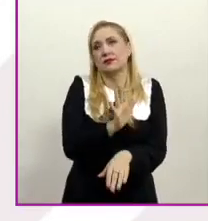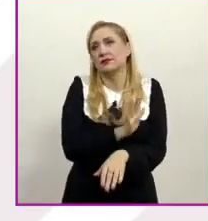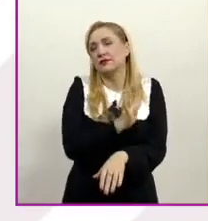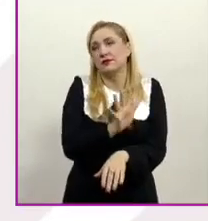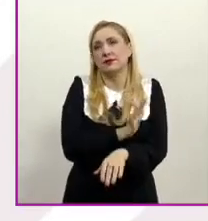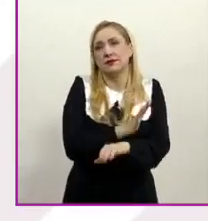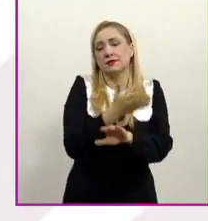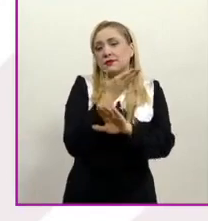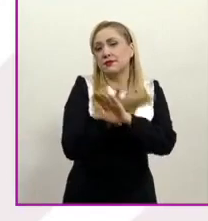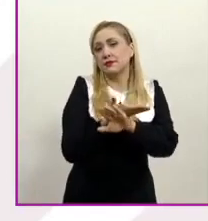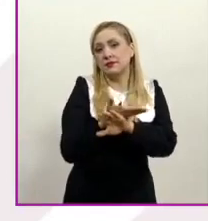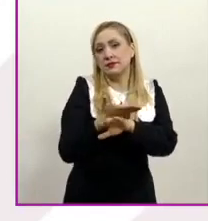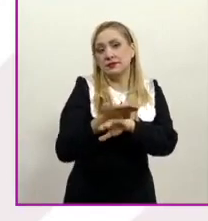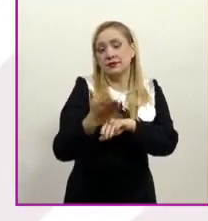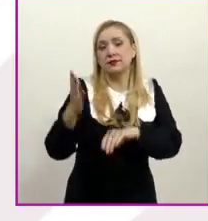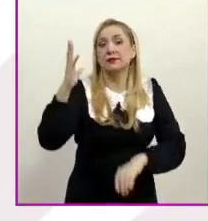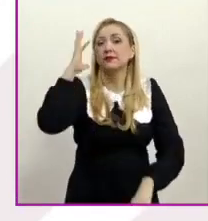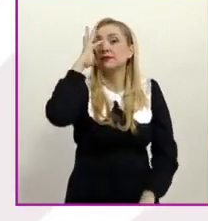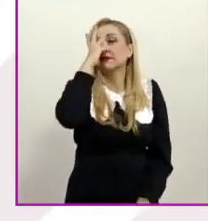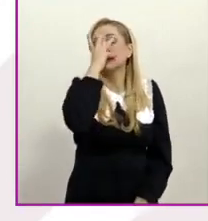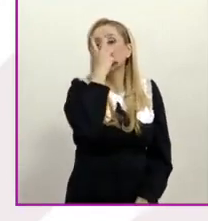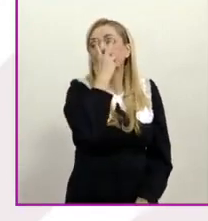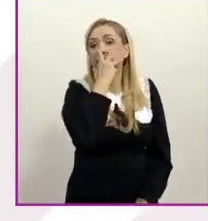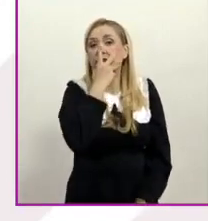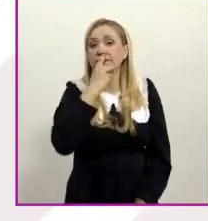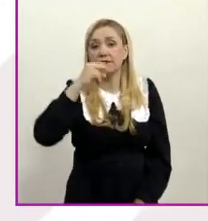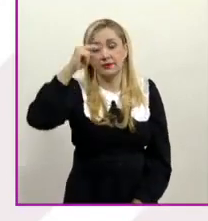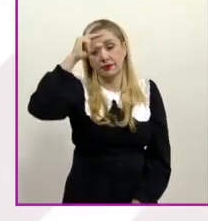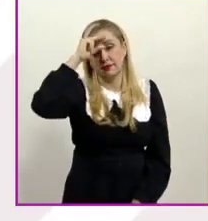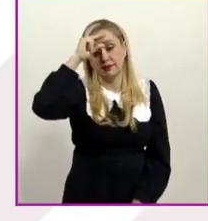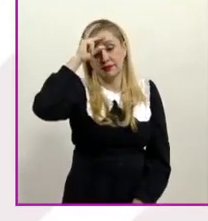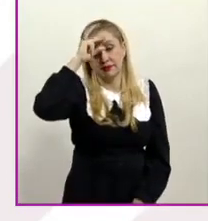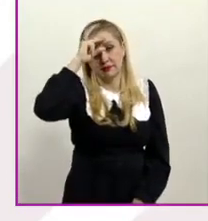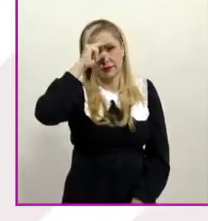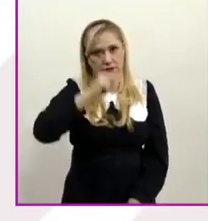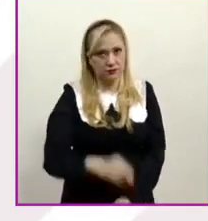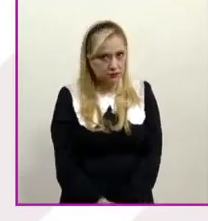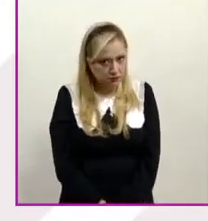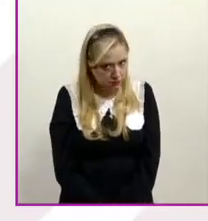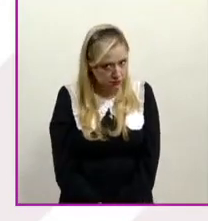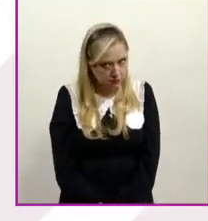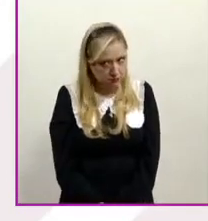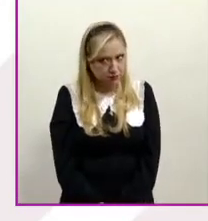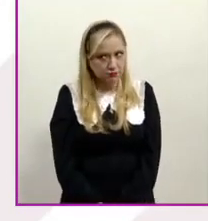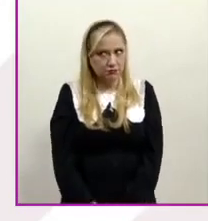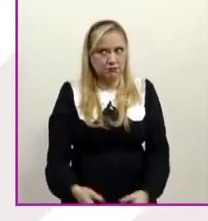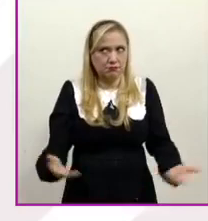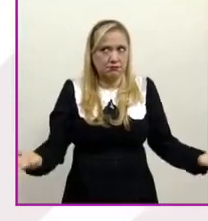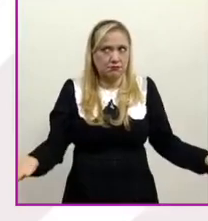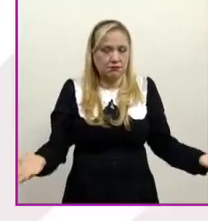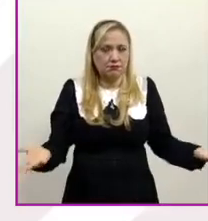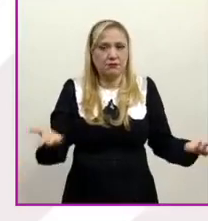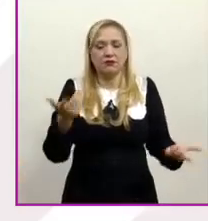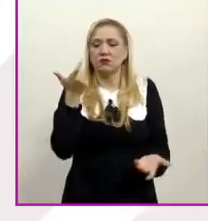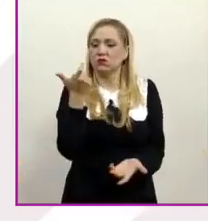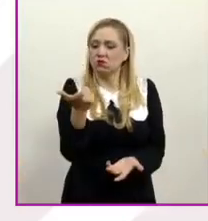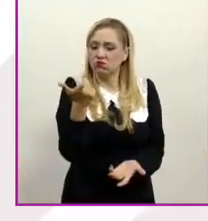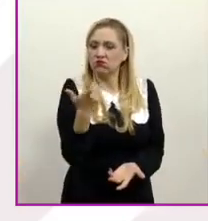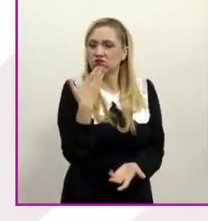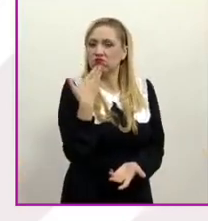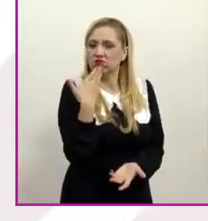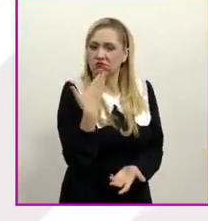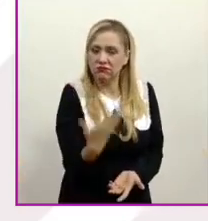modelo hegemónico de belleza y de todas las bellezas, ¿no? De inteligencia, de poder económico,